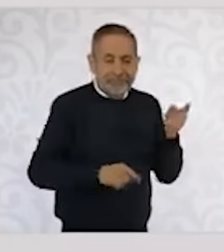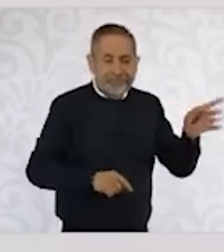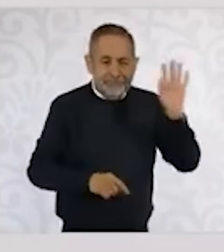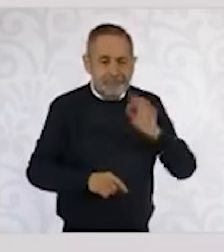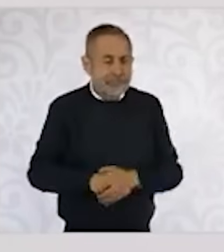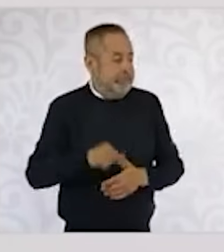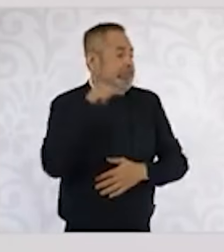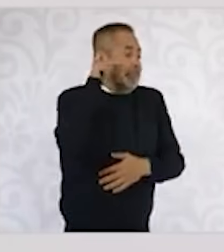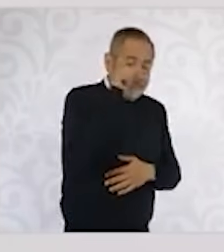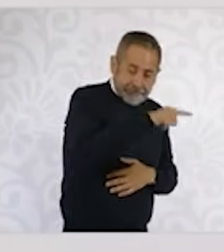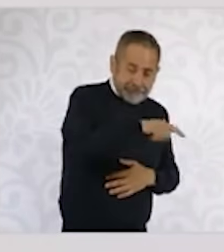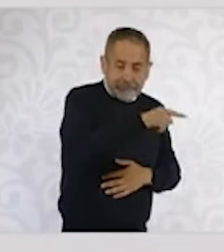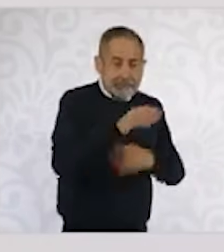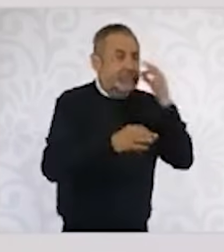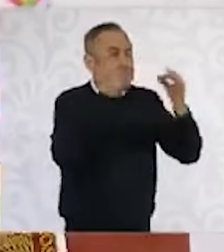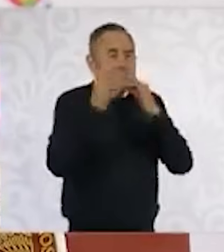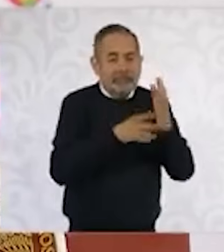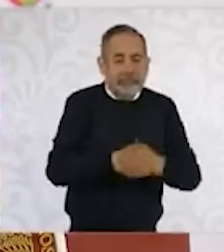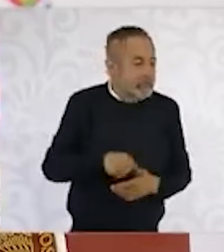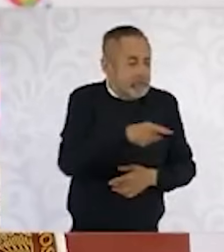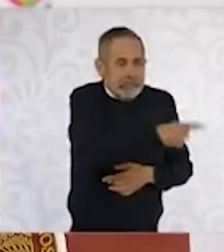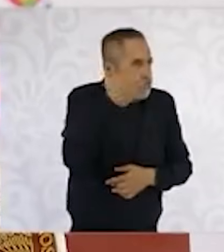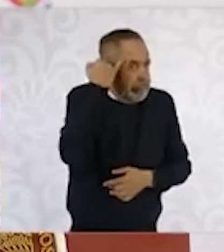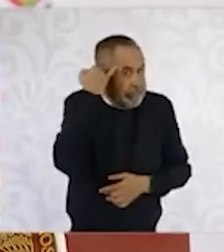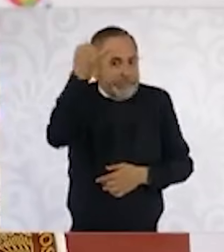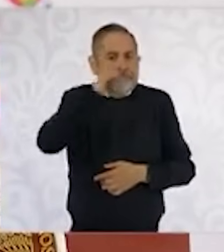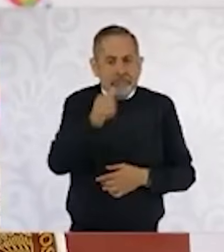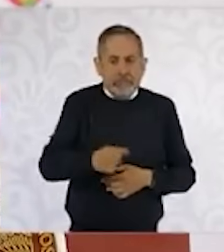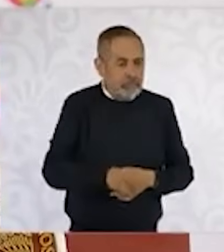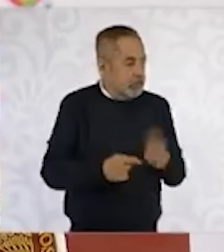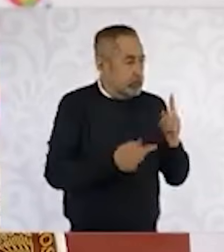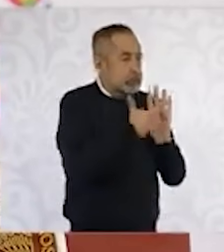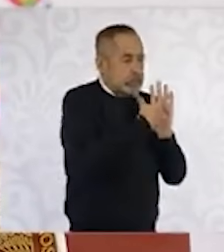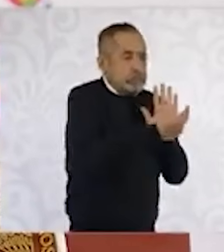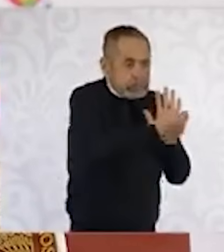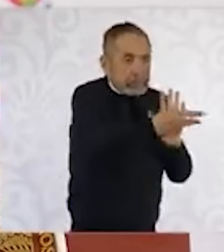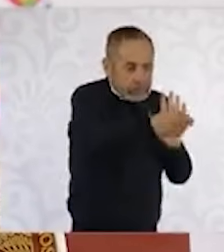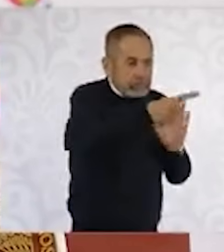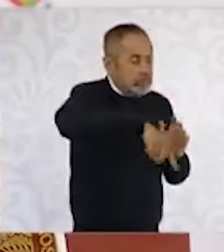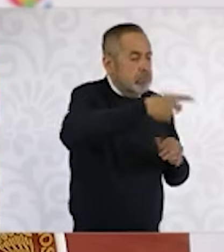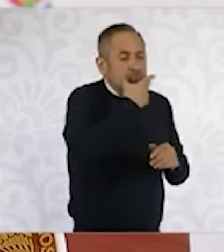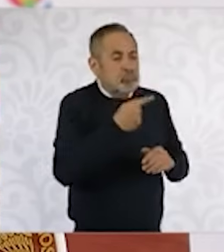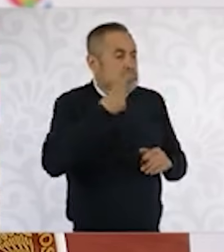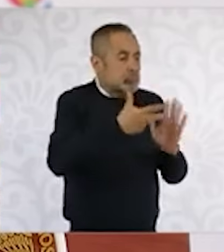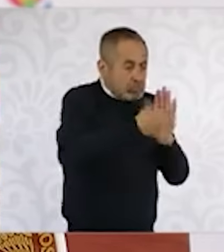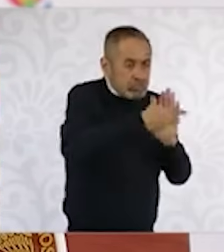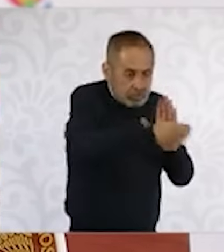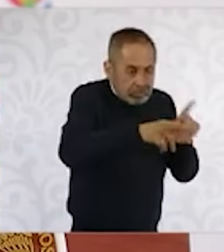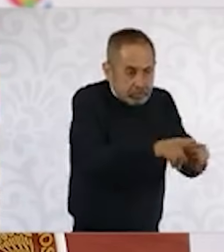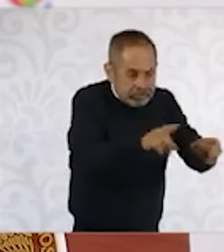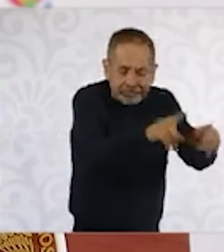la campaña, que ni siquiera son creativos porque todos dicen lo mismo, o todas dicen, todos y todas.